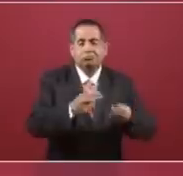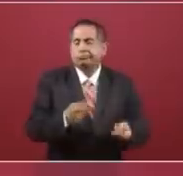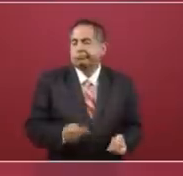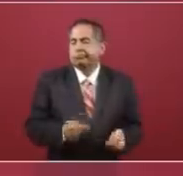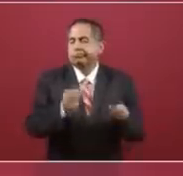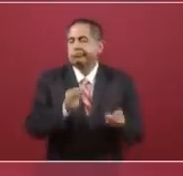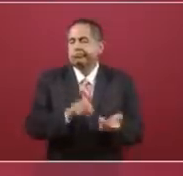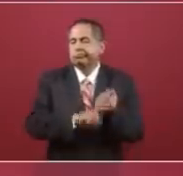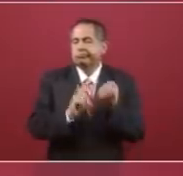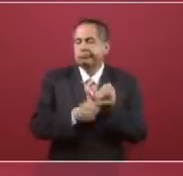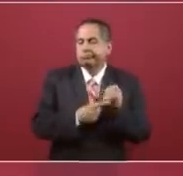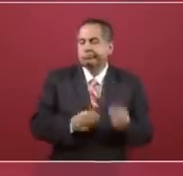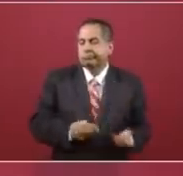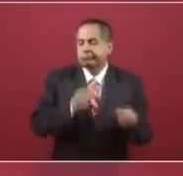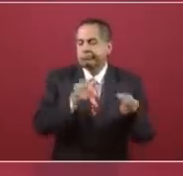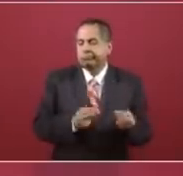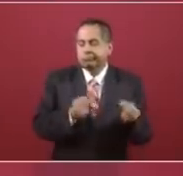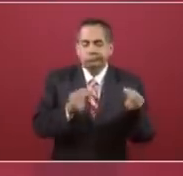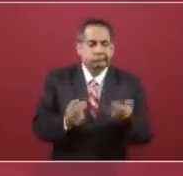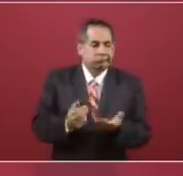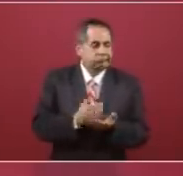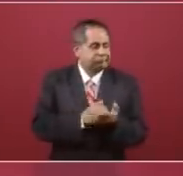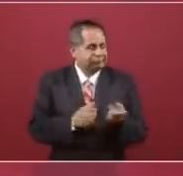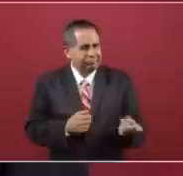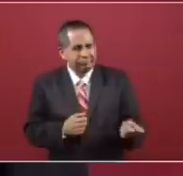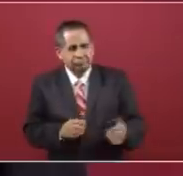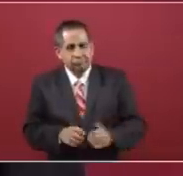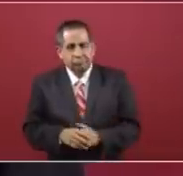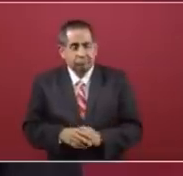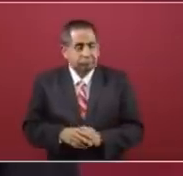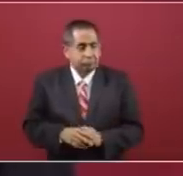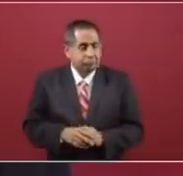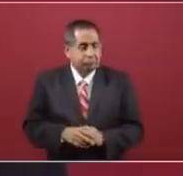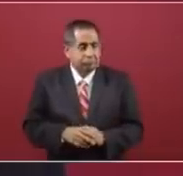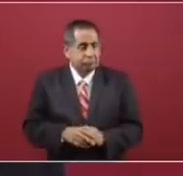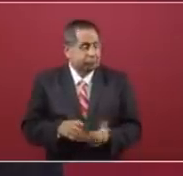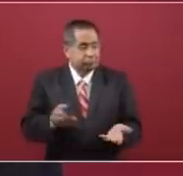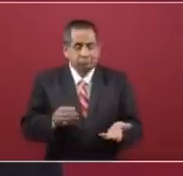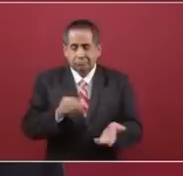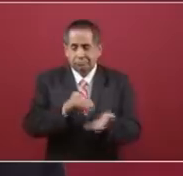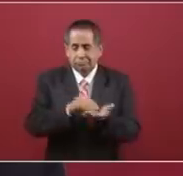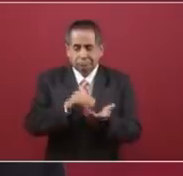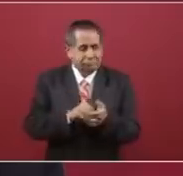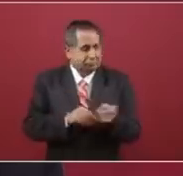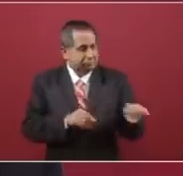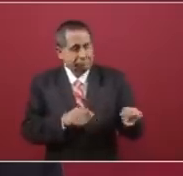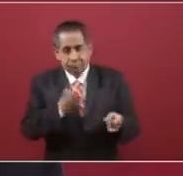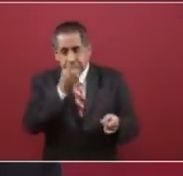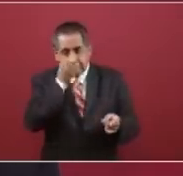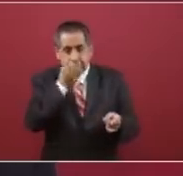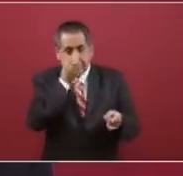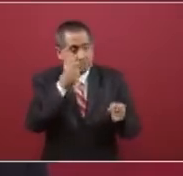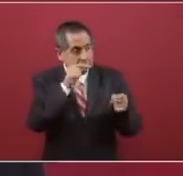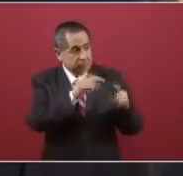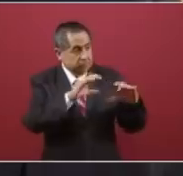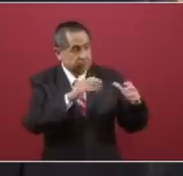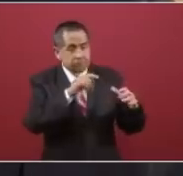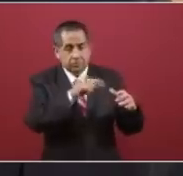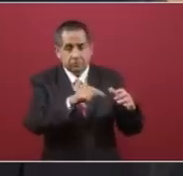negocio Sí, siguen eh habiendo escuelas